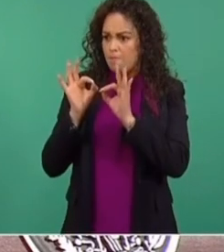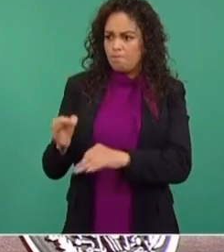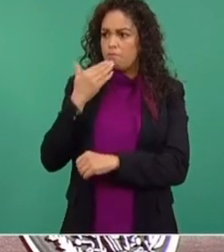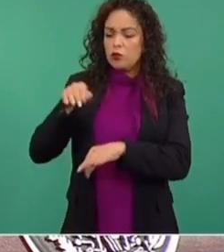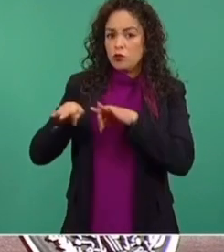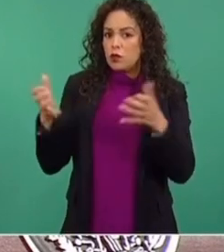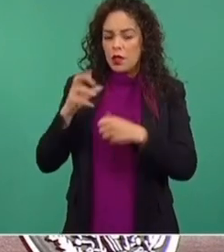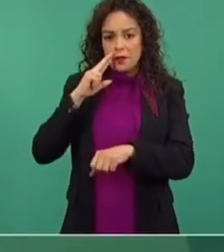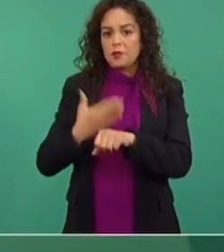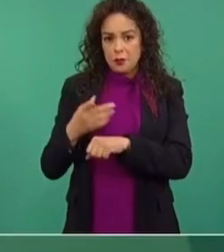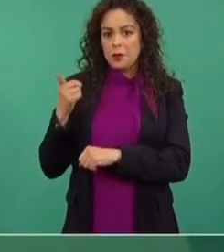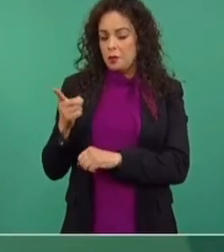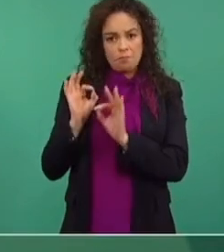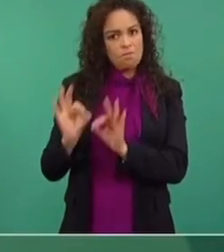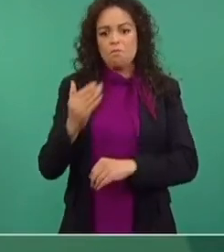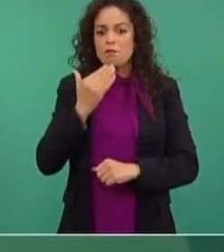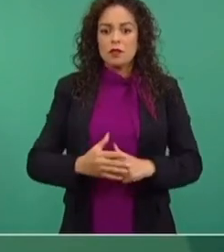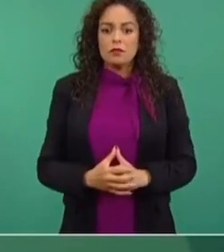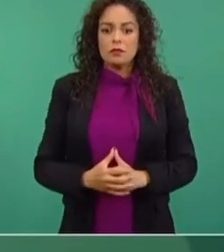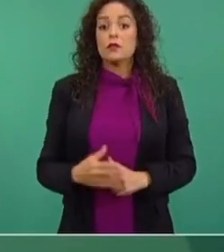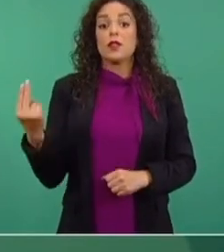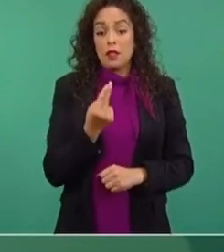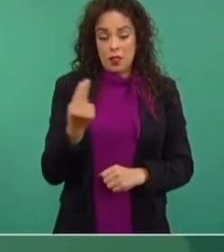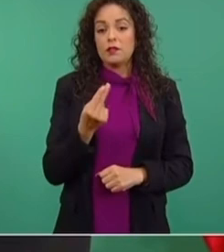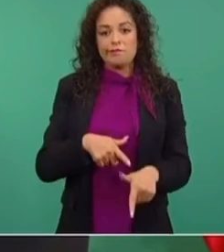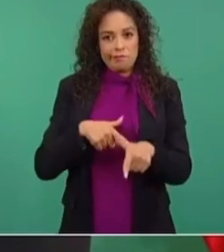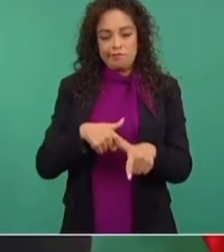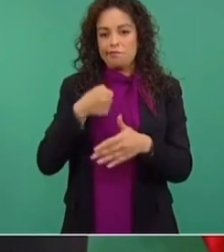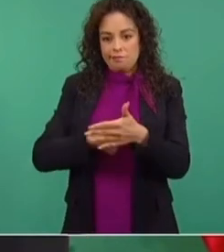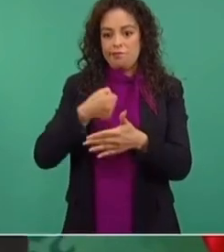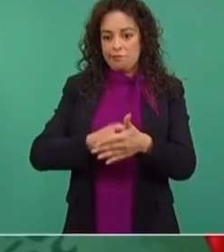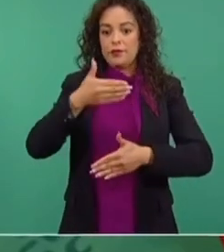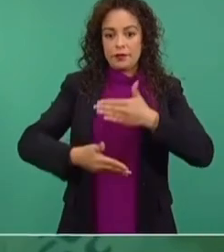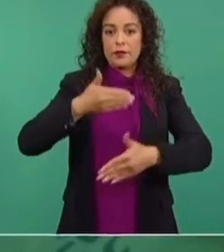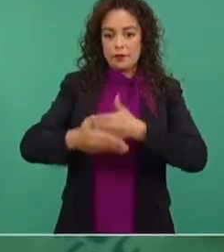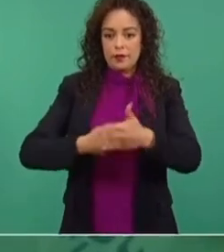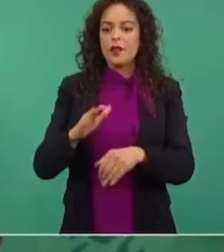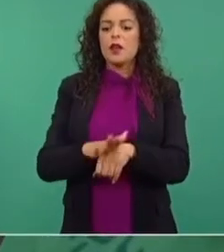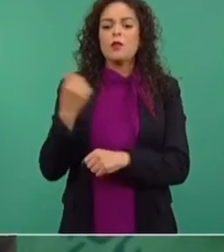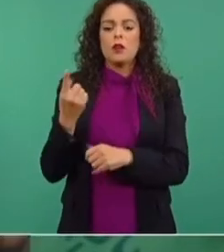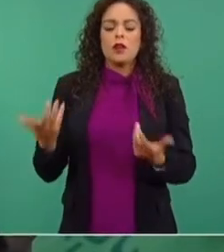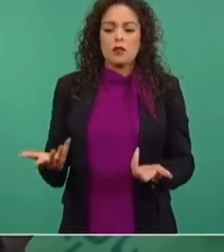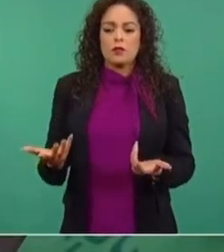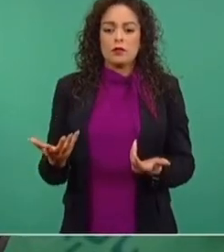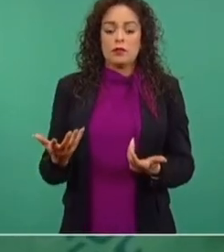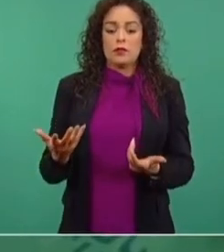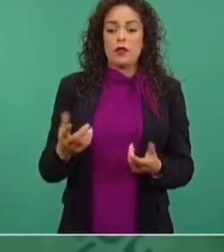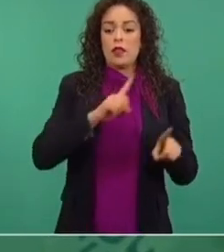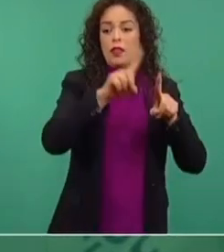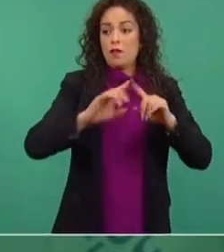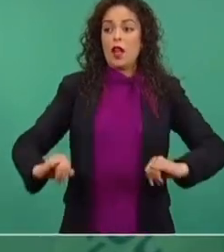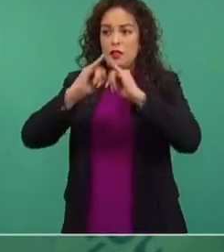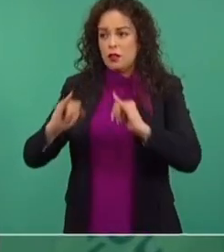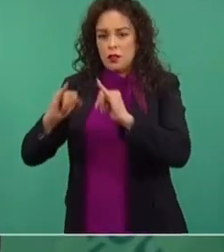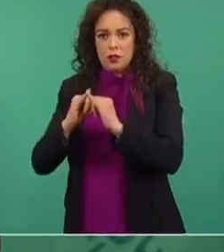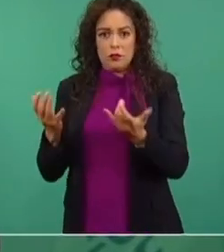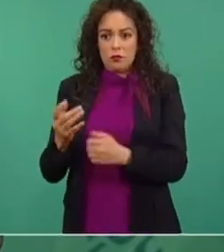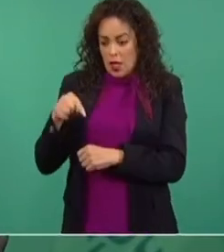fiscal. Hay que avanzar más, porque todas las instituciones, aquí, la presidencia, el